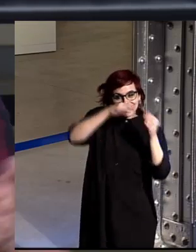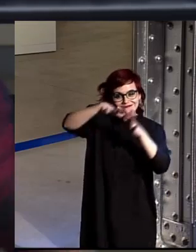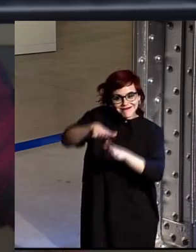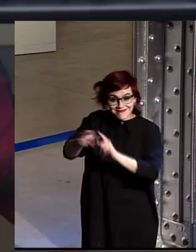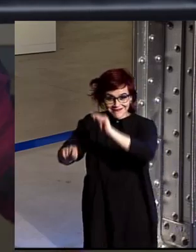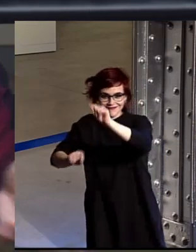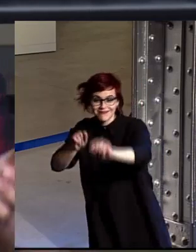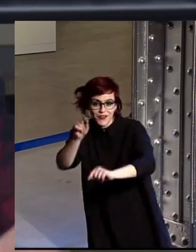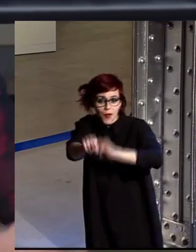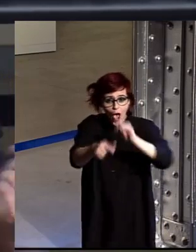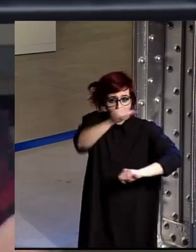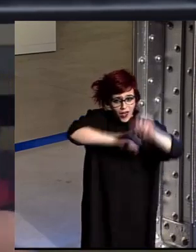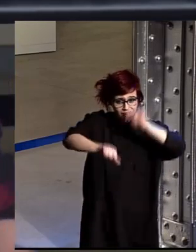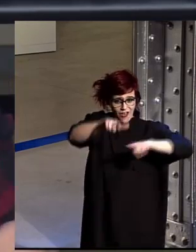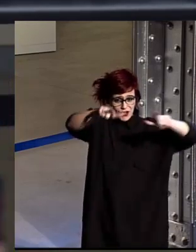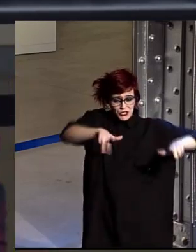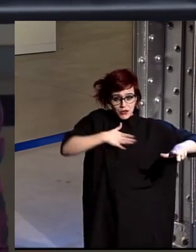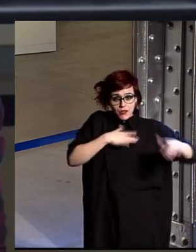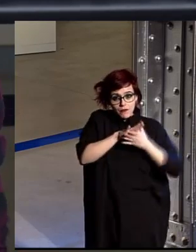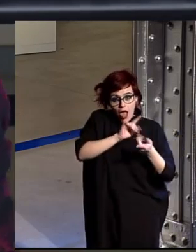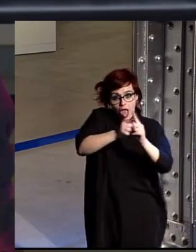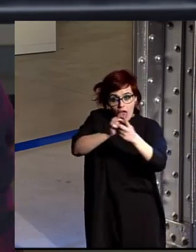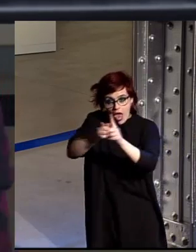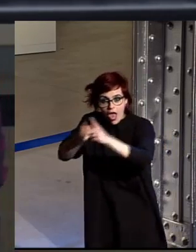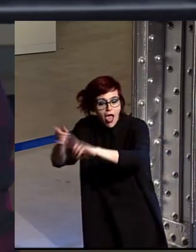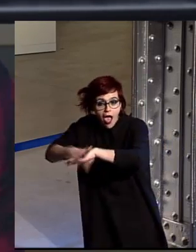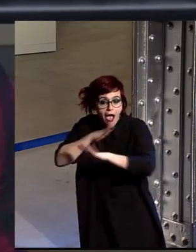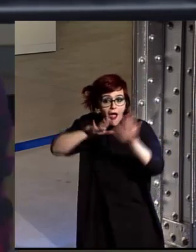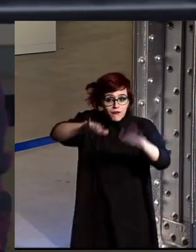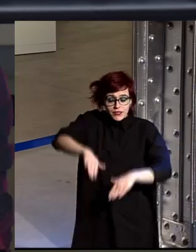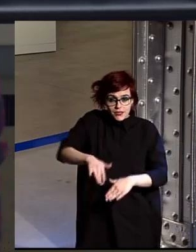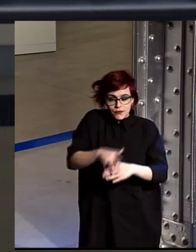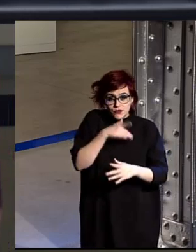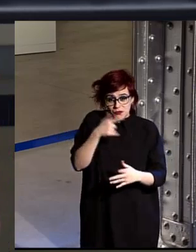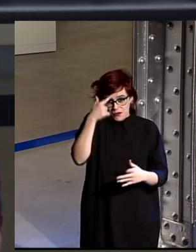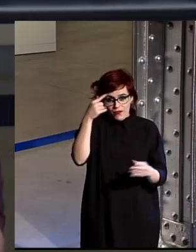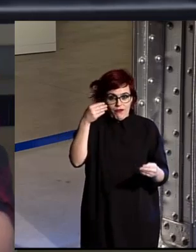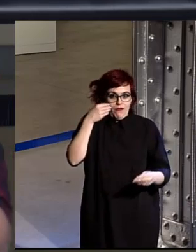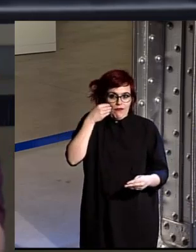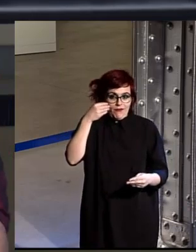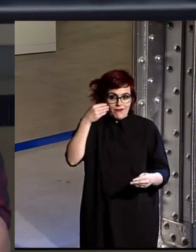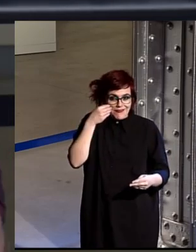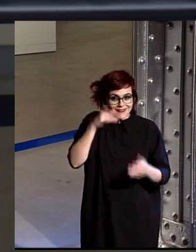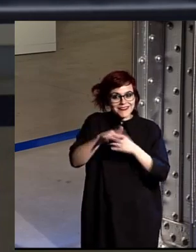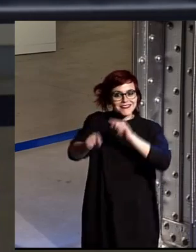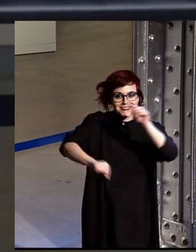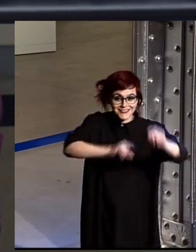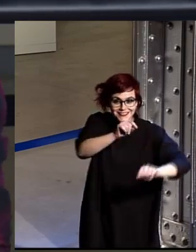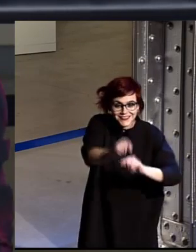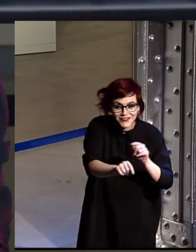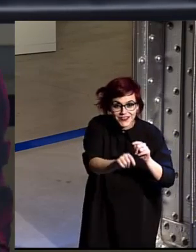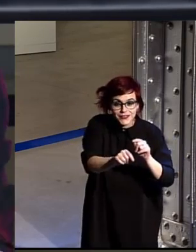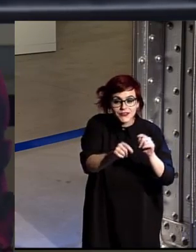de mi laboratorio se pegó los 20 años anteriores dando pases y pases y pases, pues eso se quedaron como muy, muy atontados. Pues luego ese virus, que es seguro que no